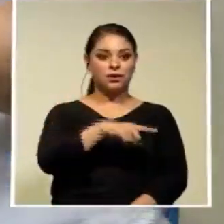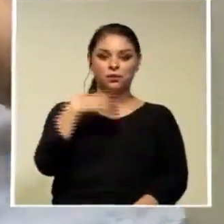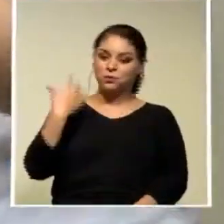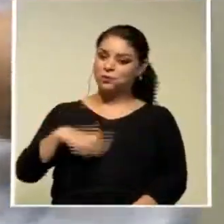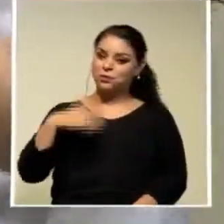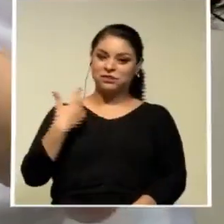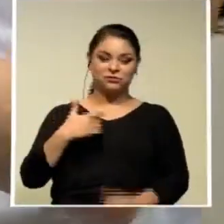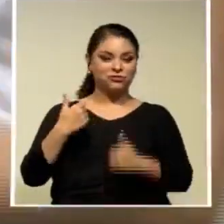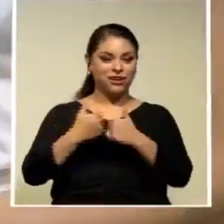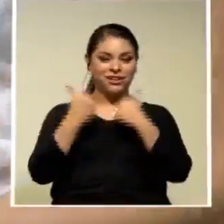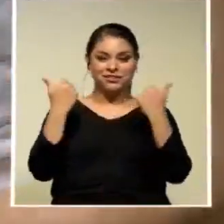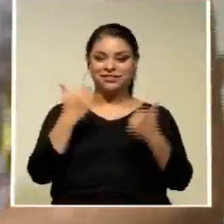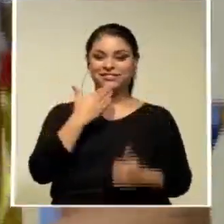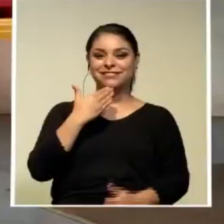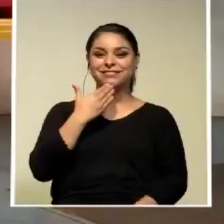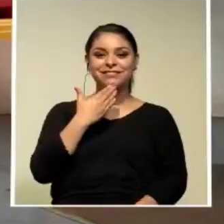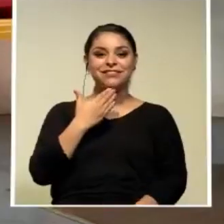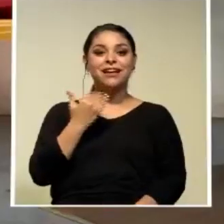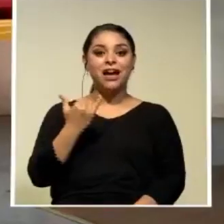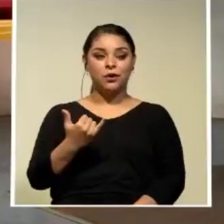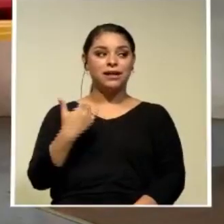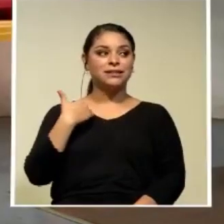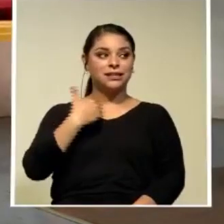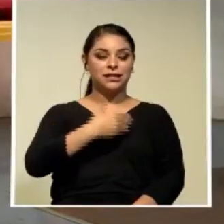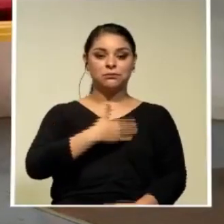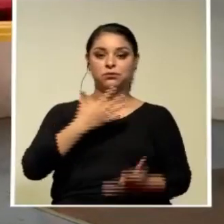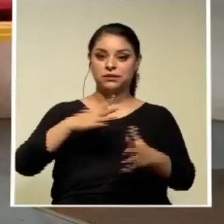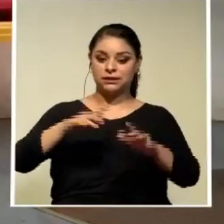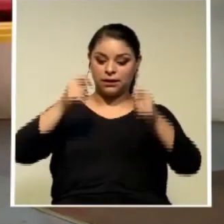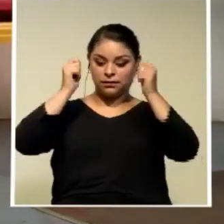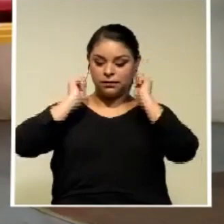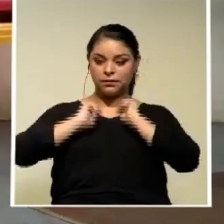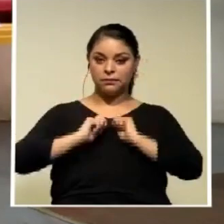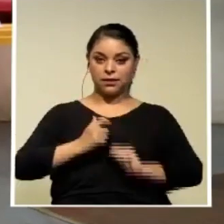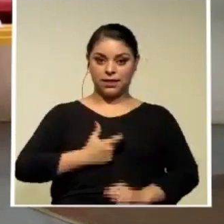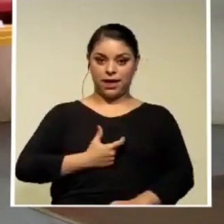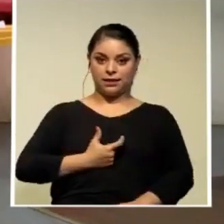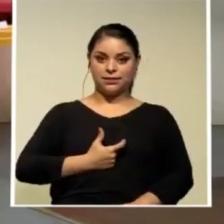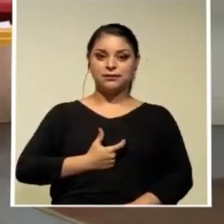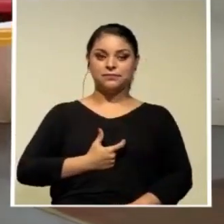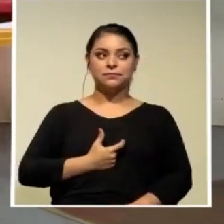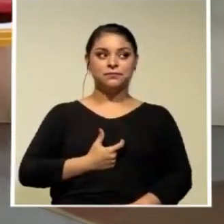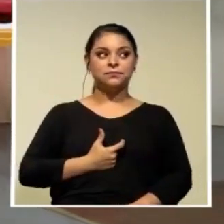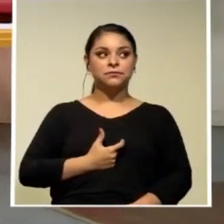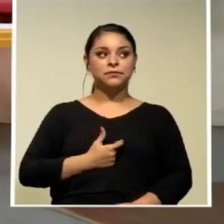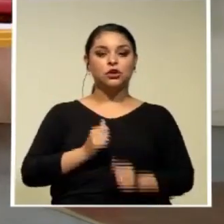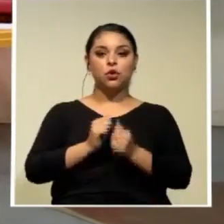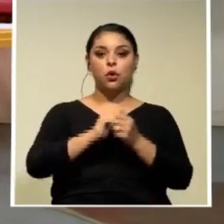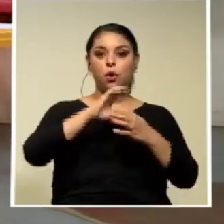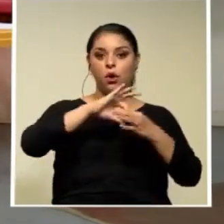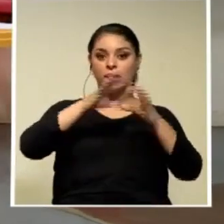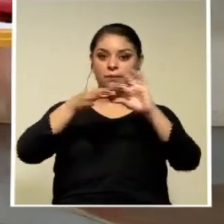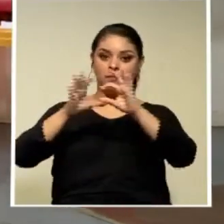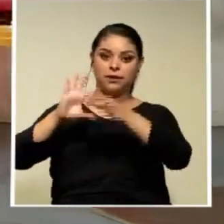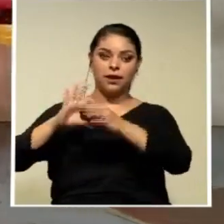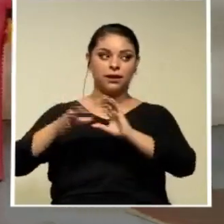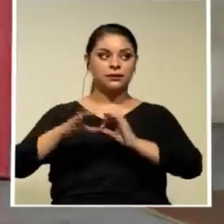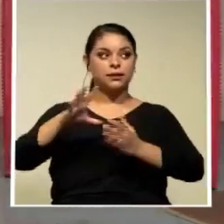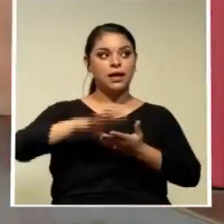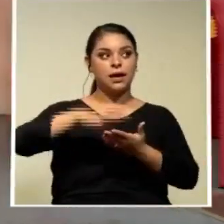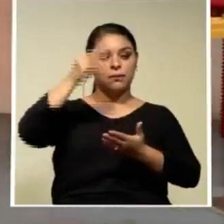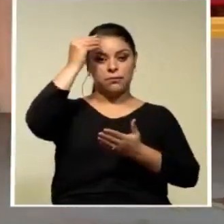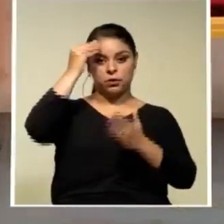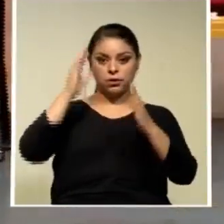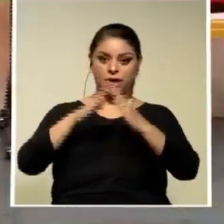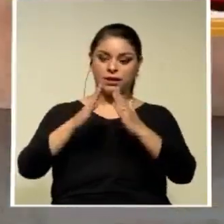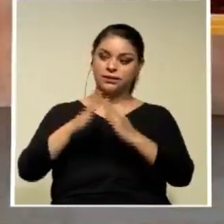muchas gracias. Entonces aquí tenemos nuestras medallas por haber participado hoy en las Olimpiadas de Aprendo en Casa. Para que nos ganemos otra